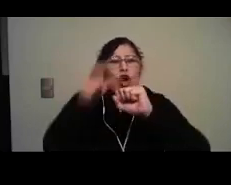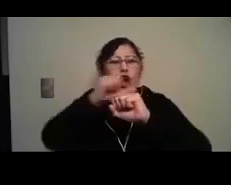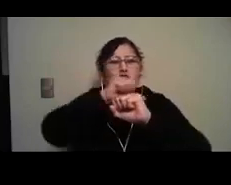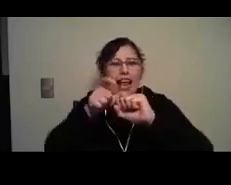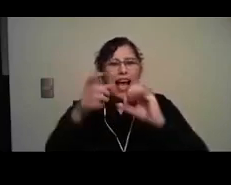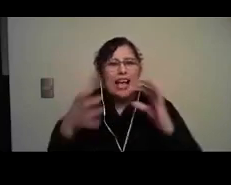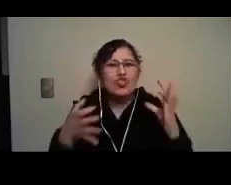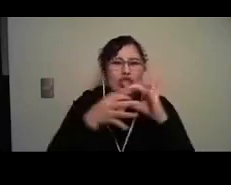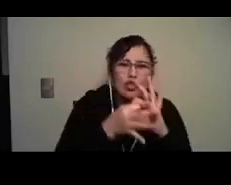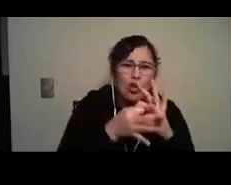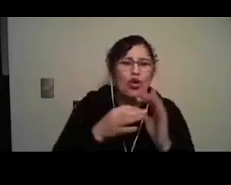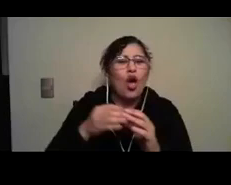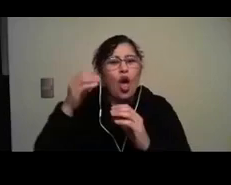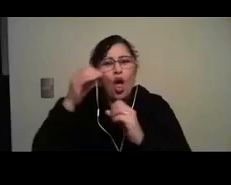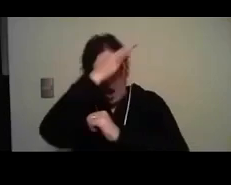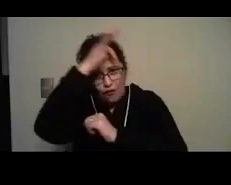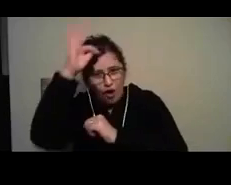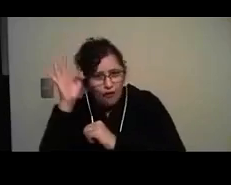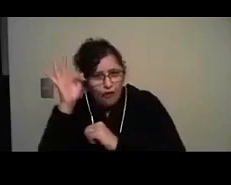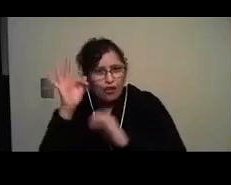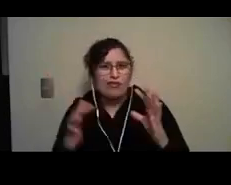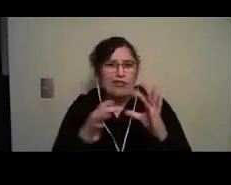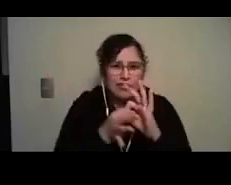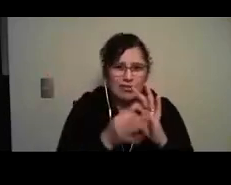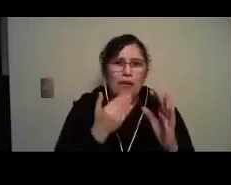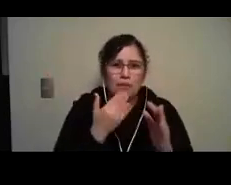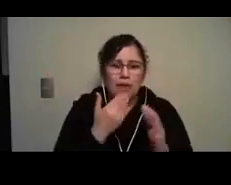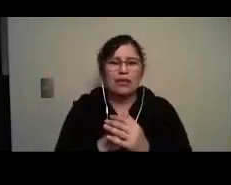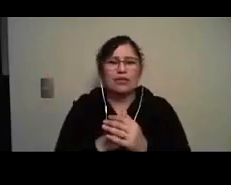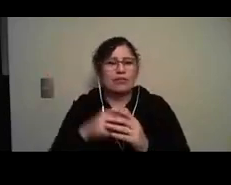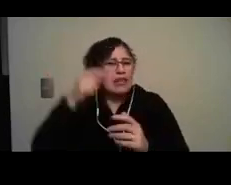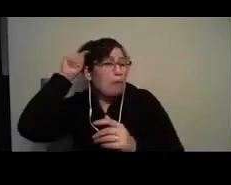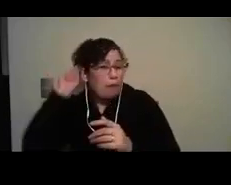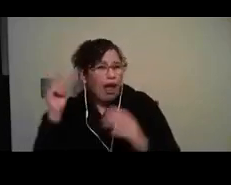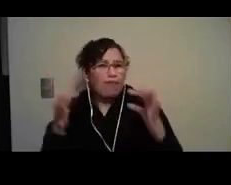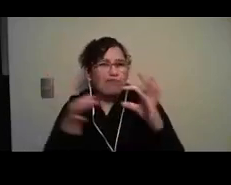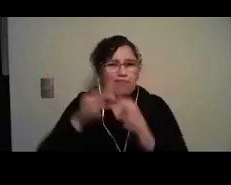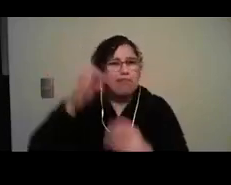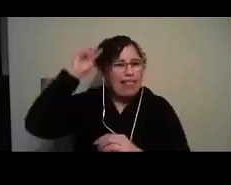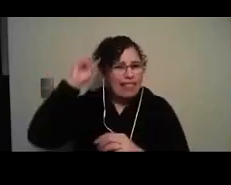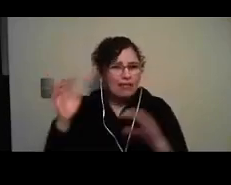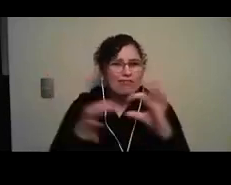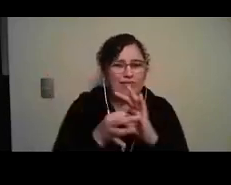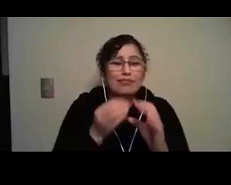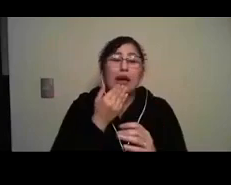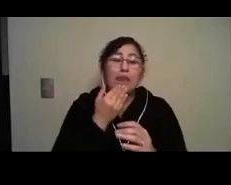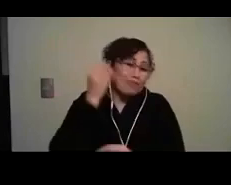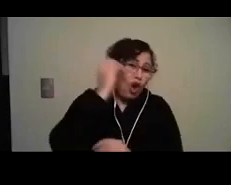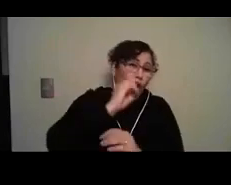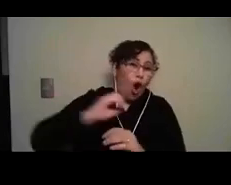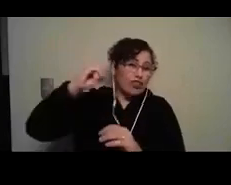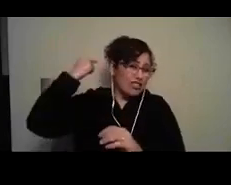asociación, del lóbulo frontal, del lóbulo temporal, parietal, incluso el lóbulo occipital, ya,